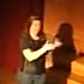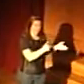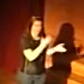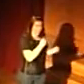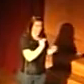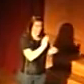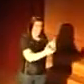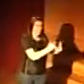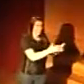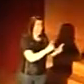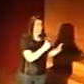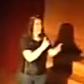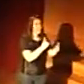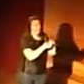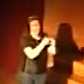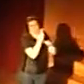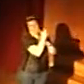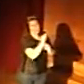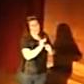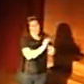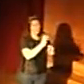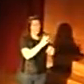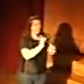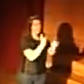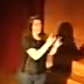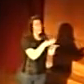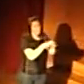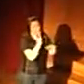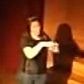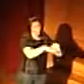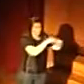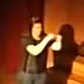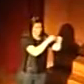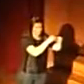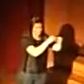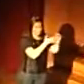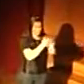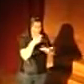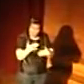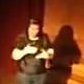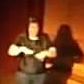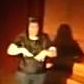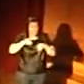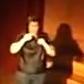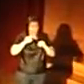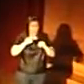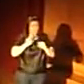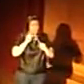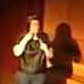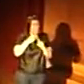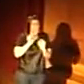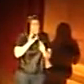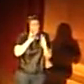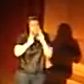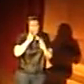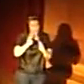interpretado el paisaje no el perdón el monumento el monumento ya es objeto de visión y de reflexión